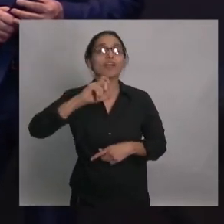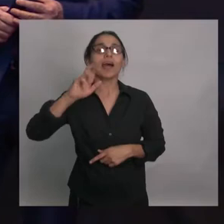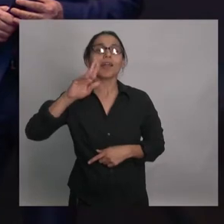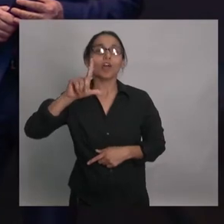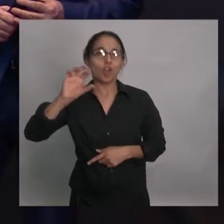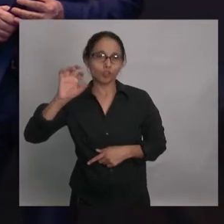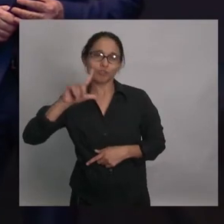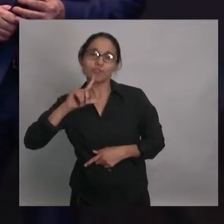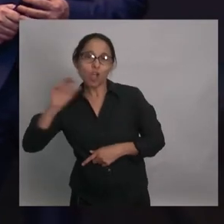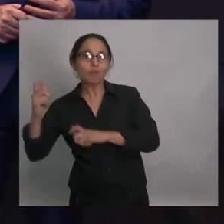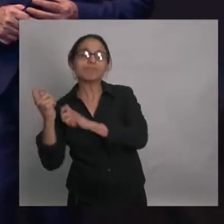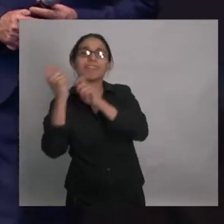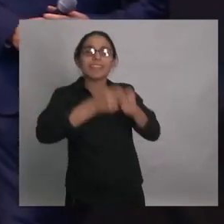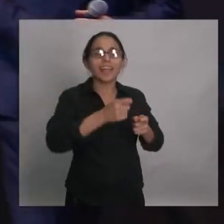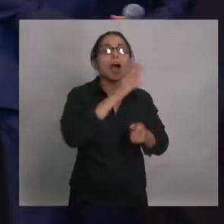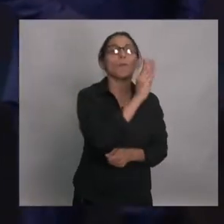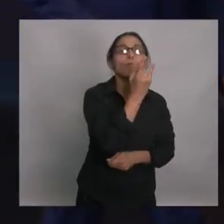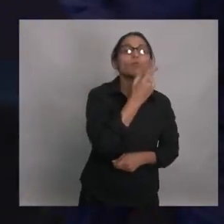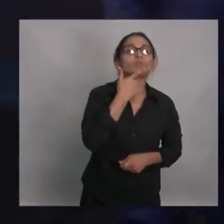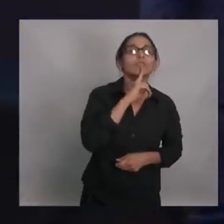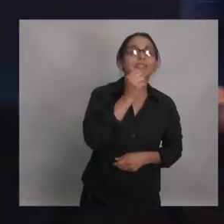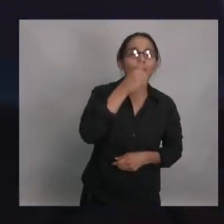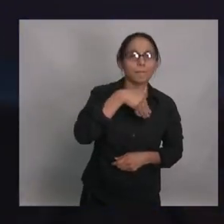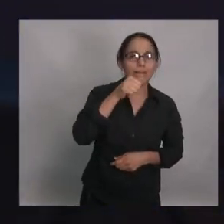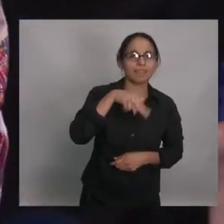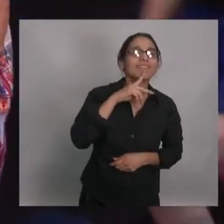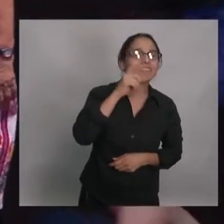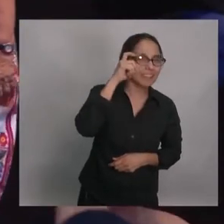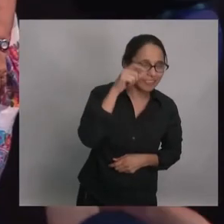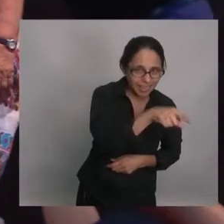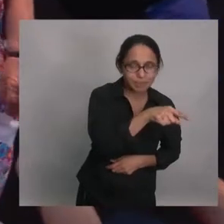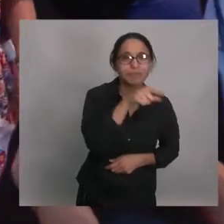universidad de ciencias y artes de chiapas méxico